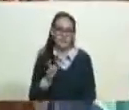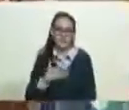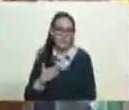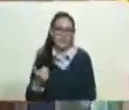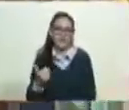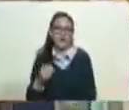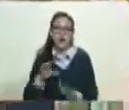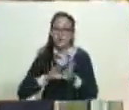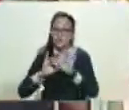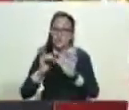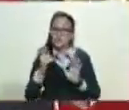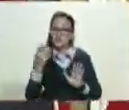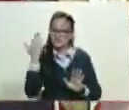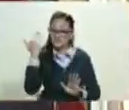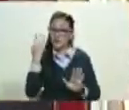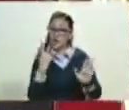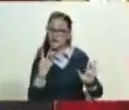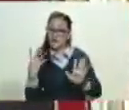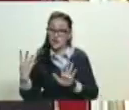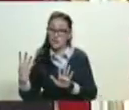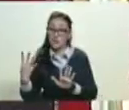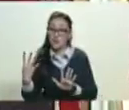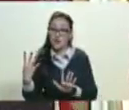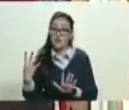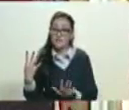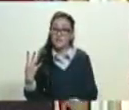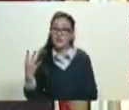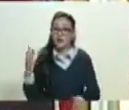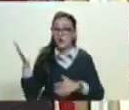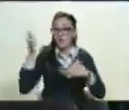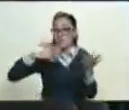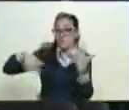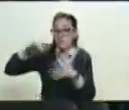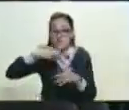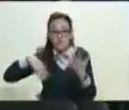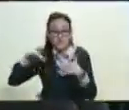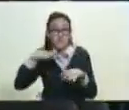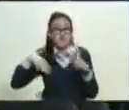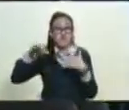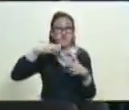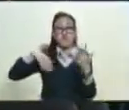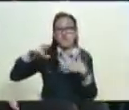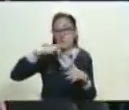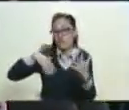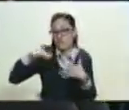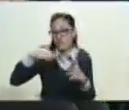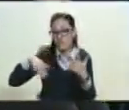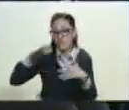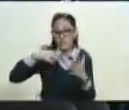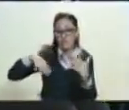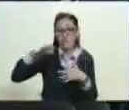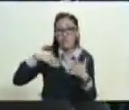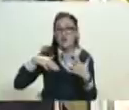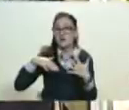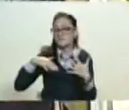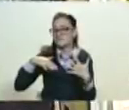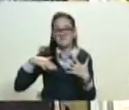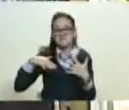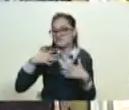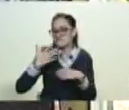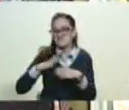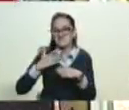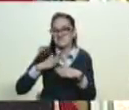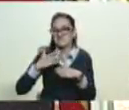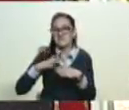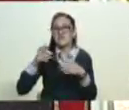99 llegábamos con esa tempestad. Soplaban los vientos fuertes. Pero nuestro